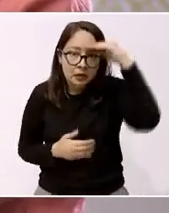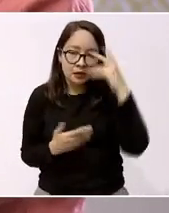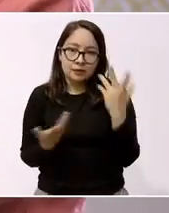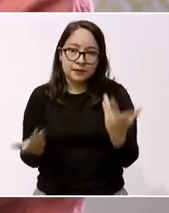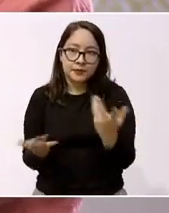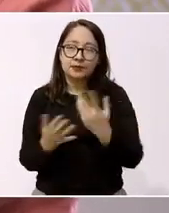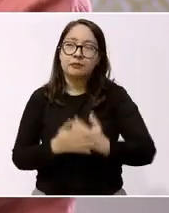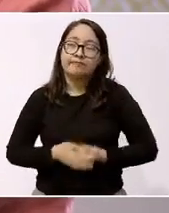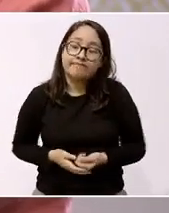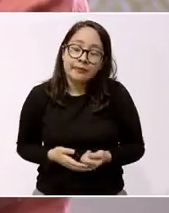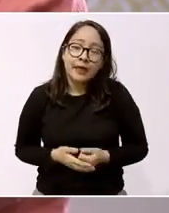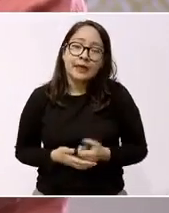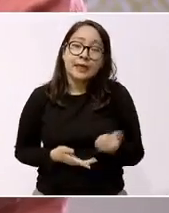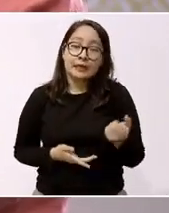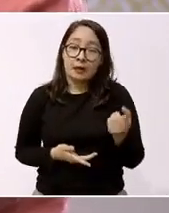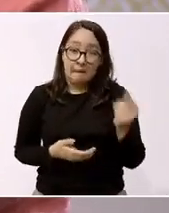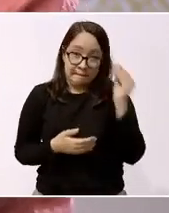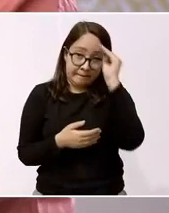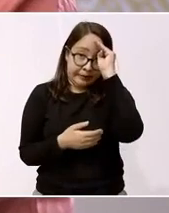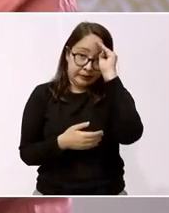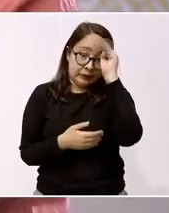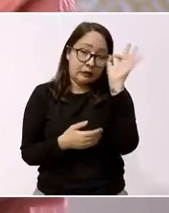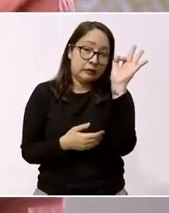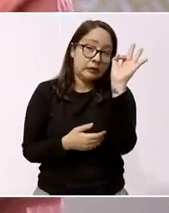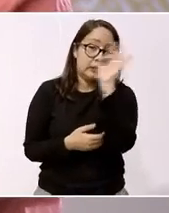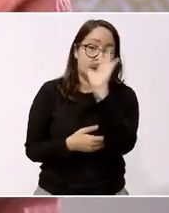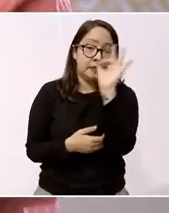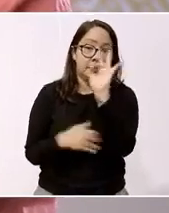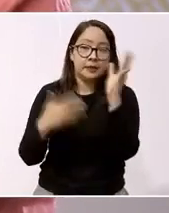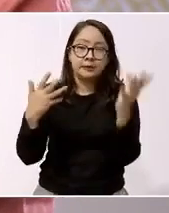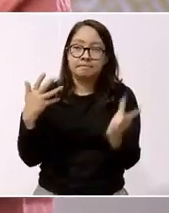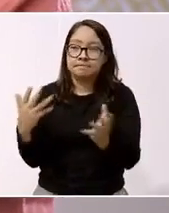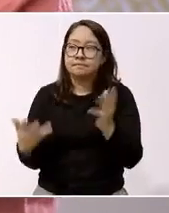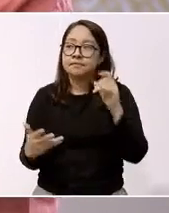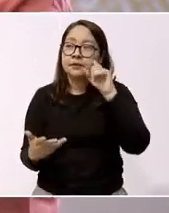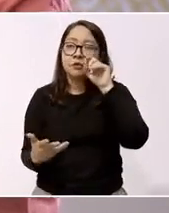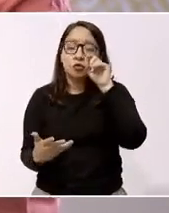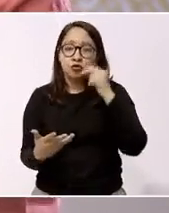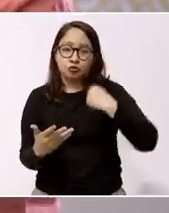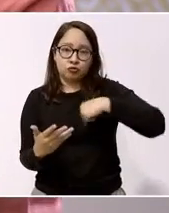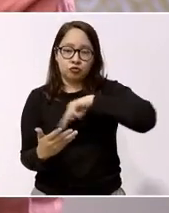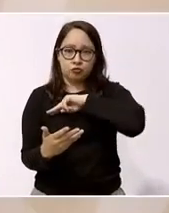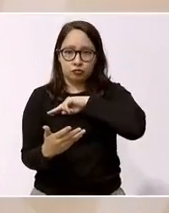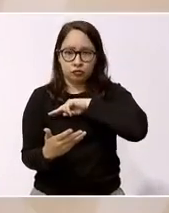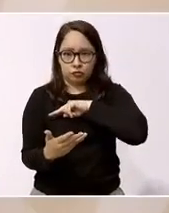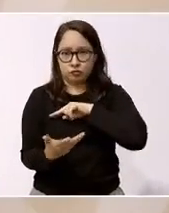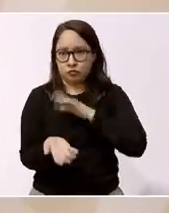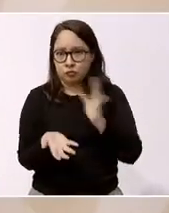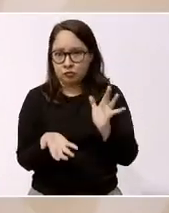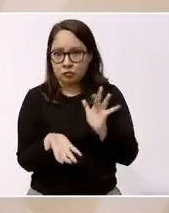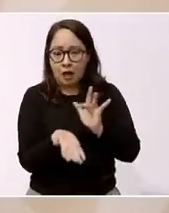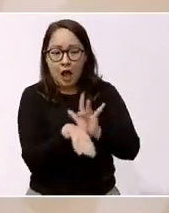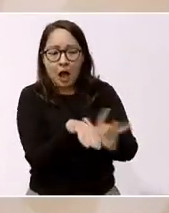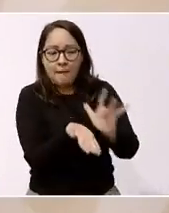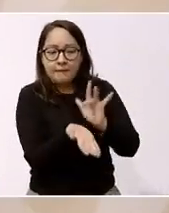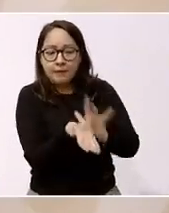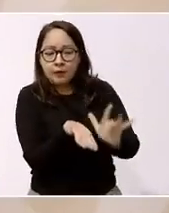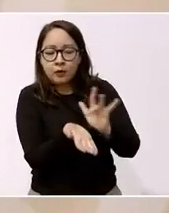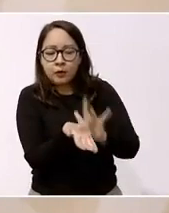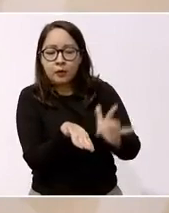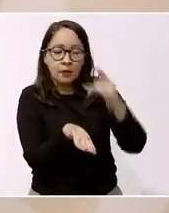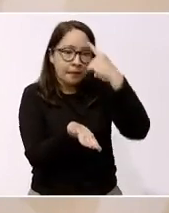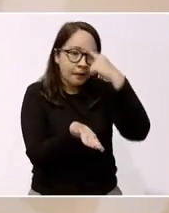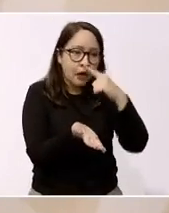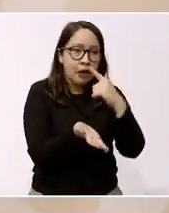si dejamos libre, sin el apoyo que le estamos dando para que no